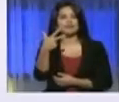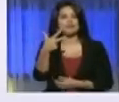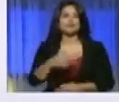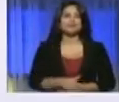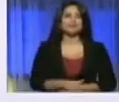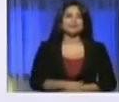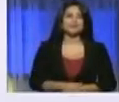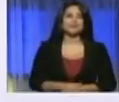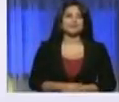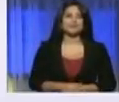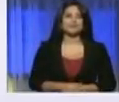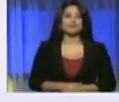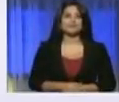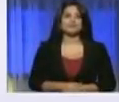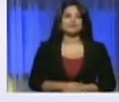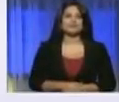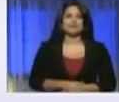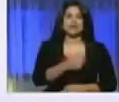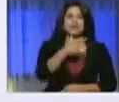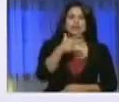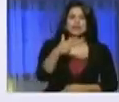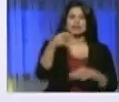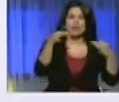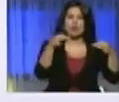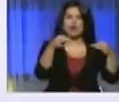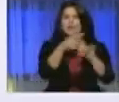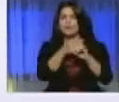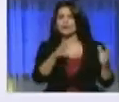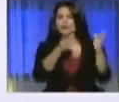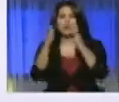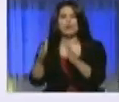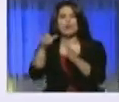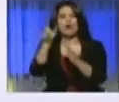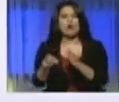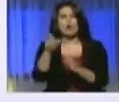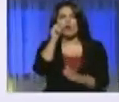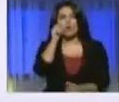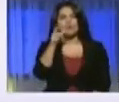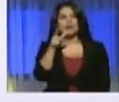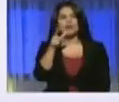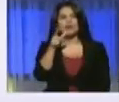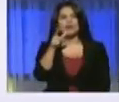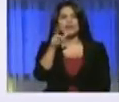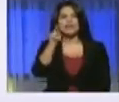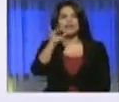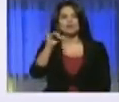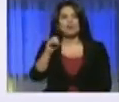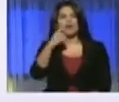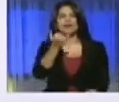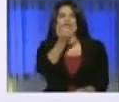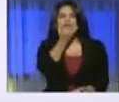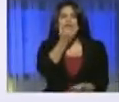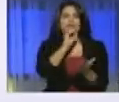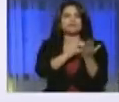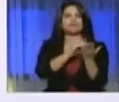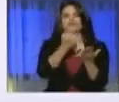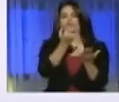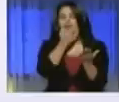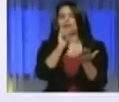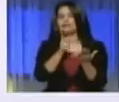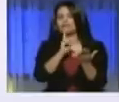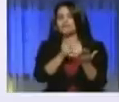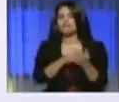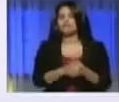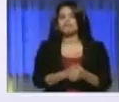Aquí hubo una falla, porque dice página 33, pero es la opinión de Aquiles Nazoa. Pequeña fallita, pues.